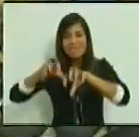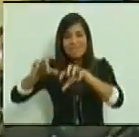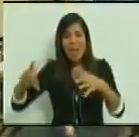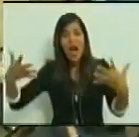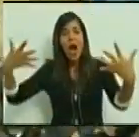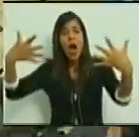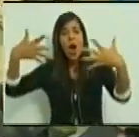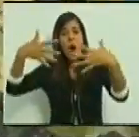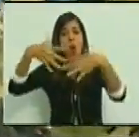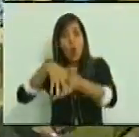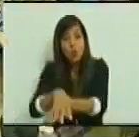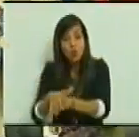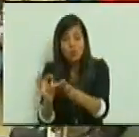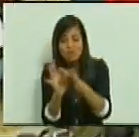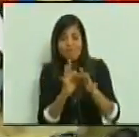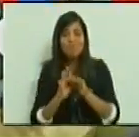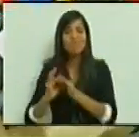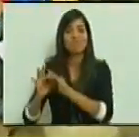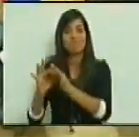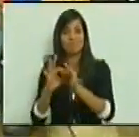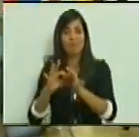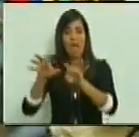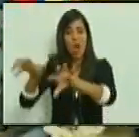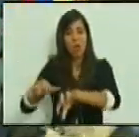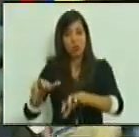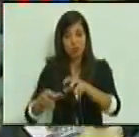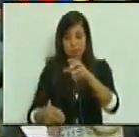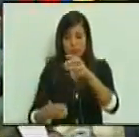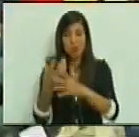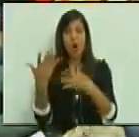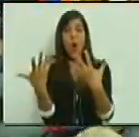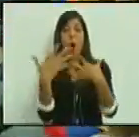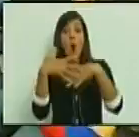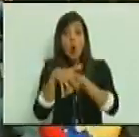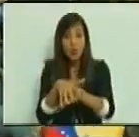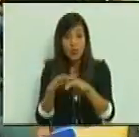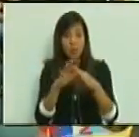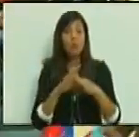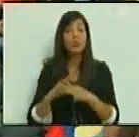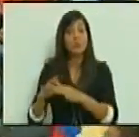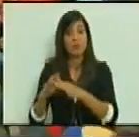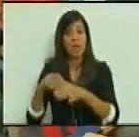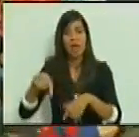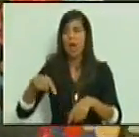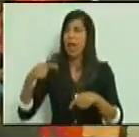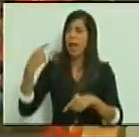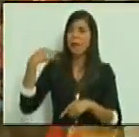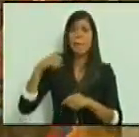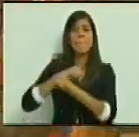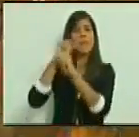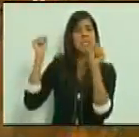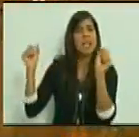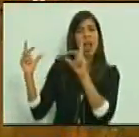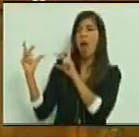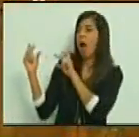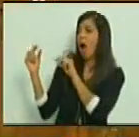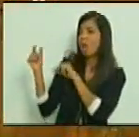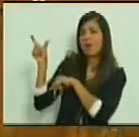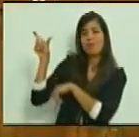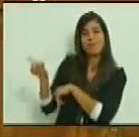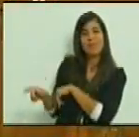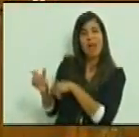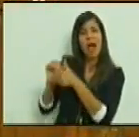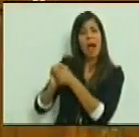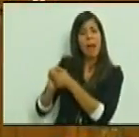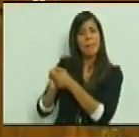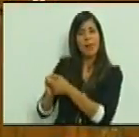Delagro, la producción agroalimentaria. Y esta mañana lo conversábamos con los compañeros